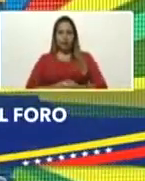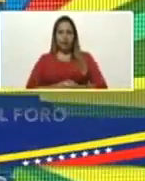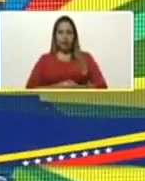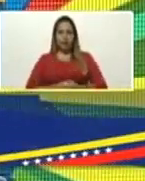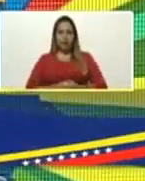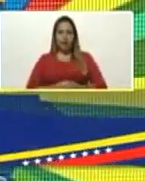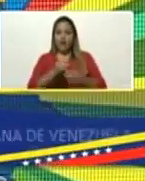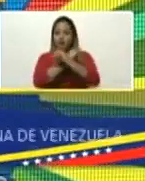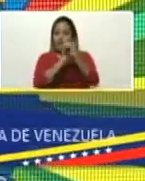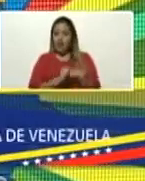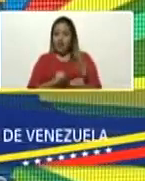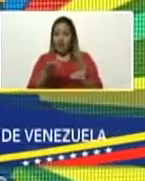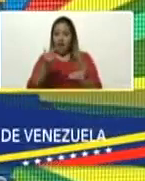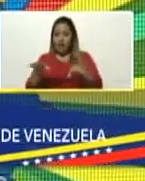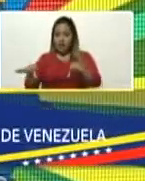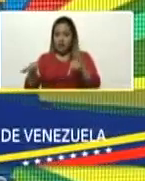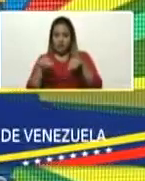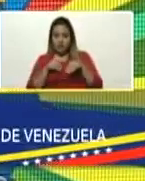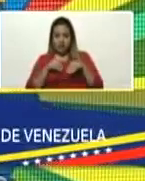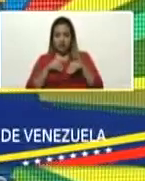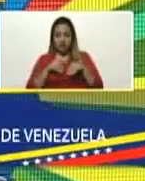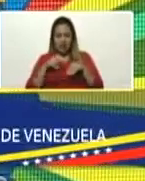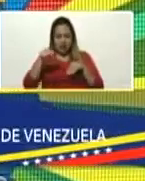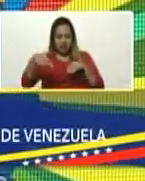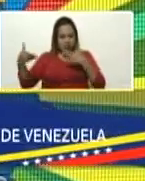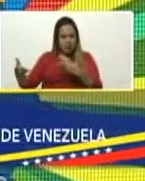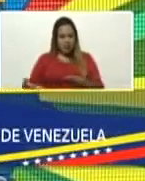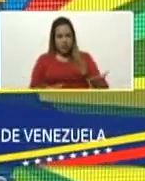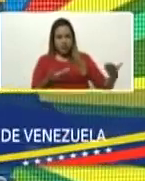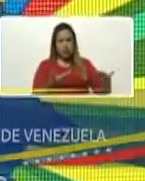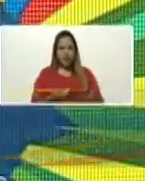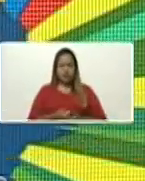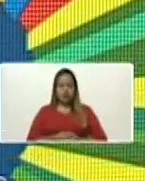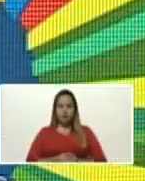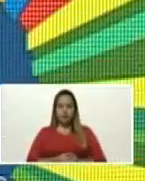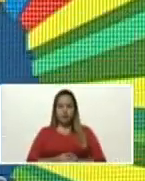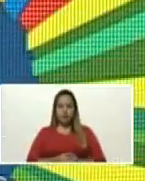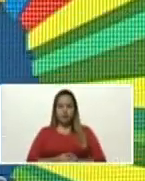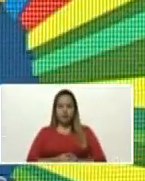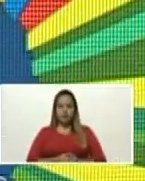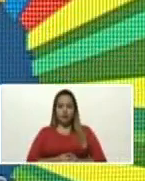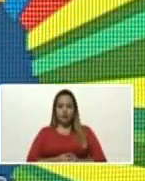Feliz de que hayan aceptado esta invitación